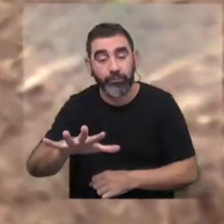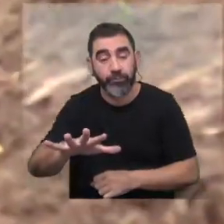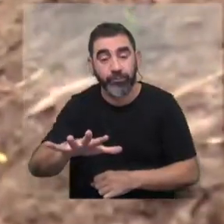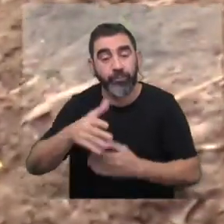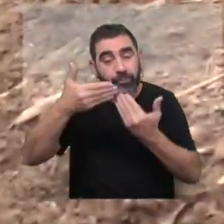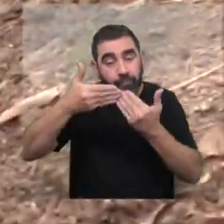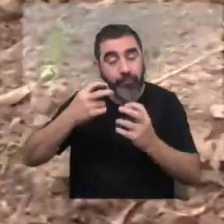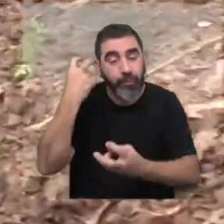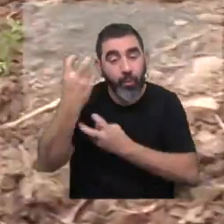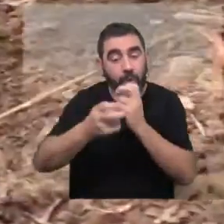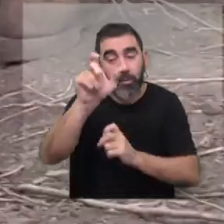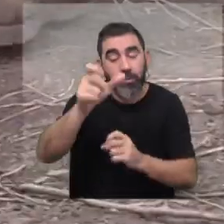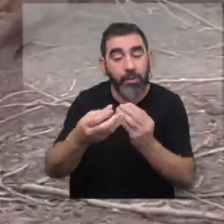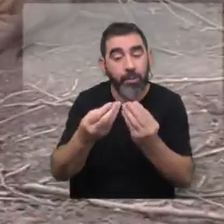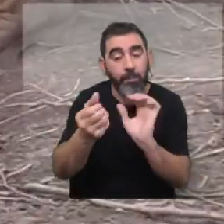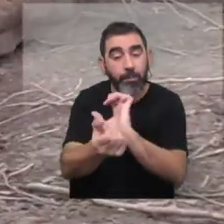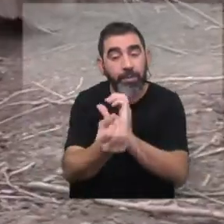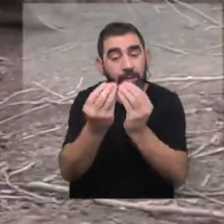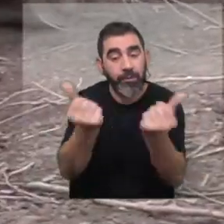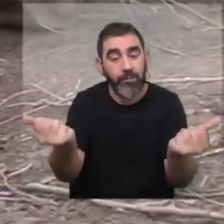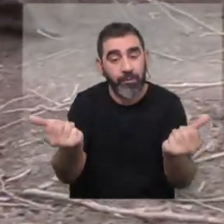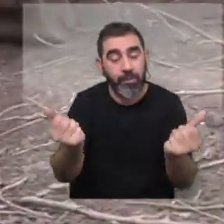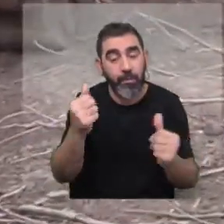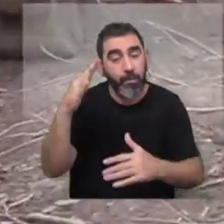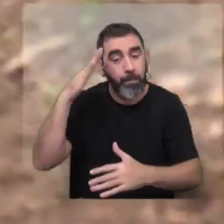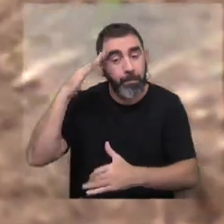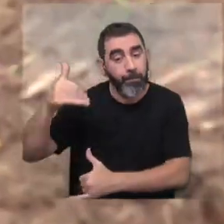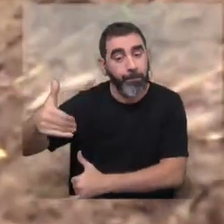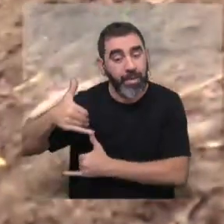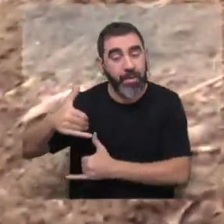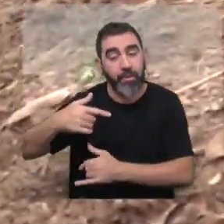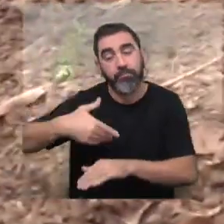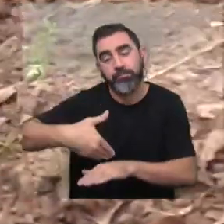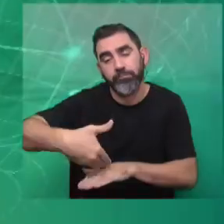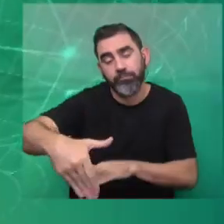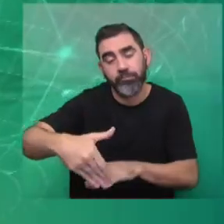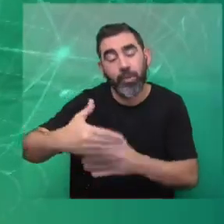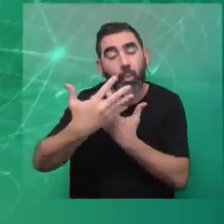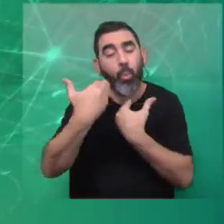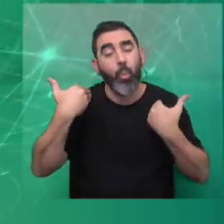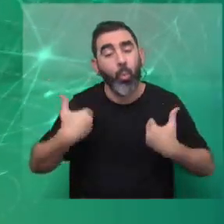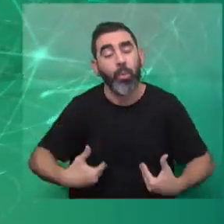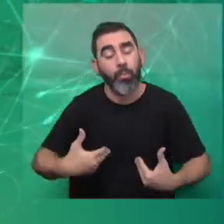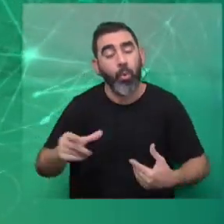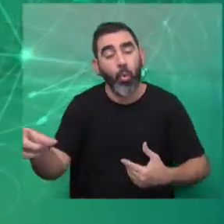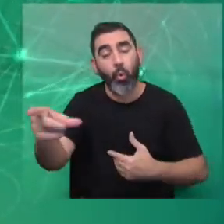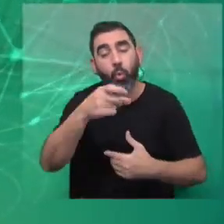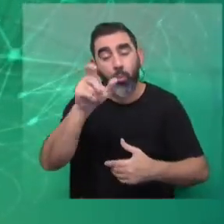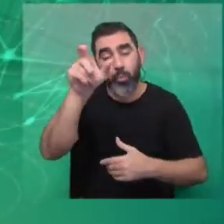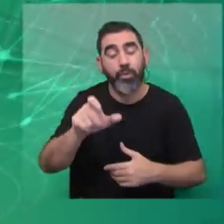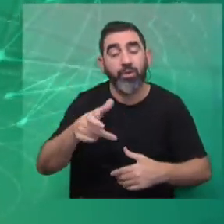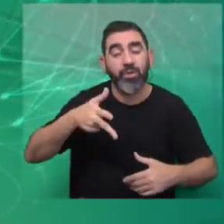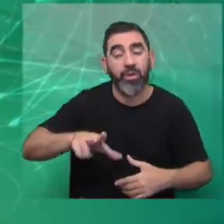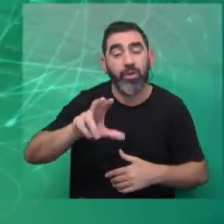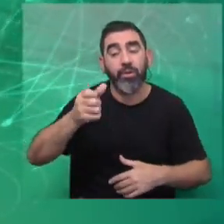el inicio de la búsqueda de personas detenidas desaparecidas en predios militares y meses después se encontró el cuerpo del militante Comunista ubagesner